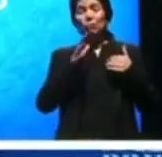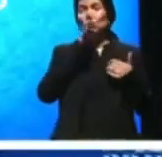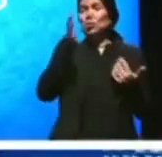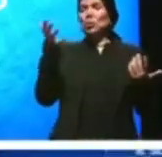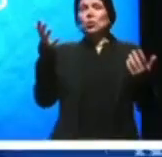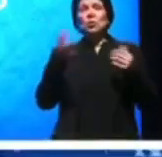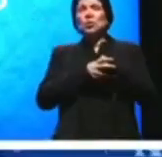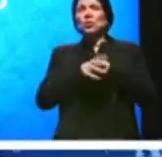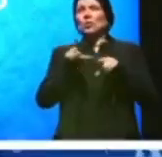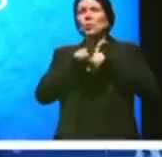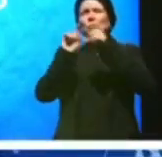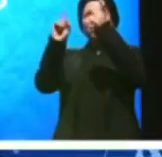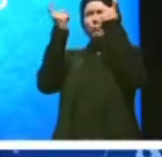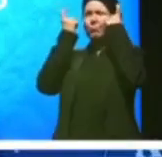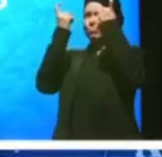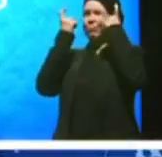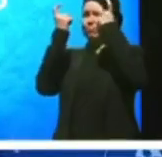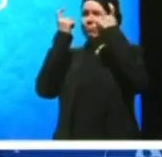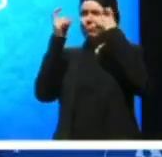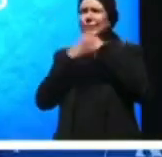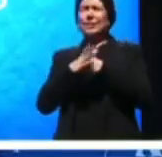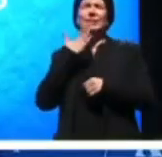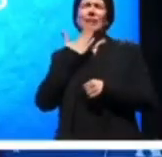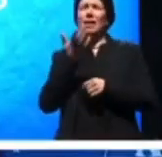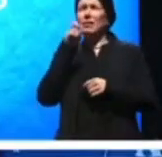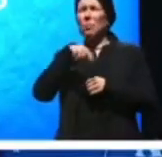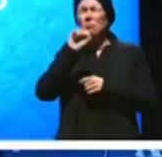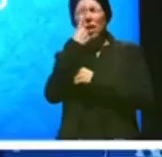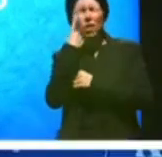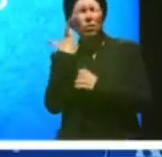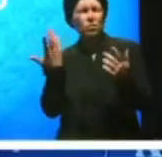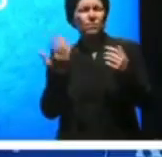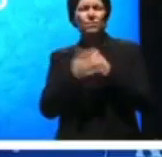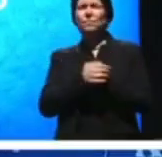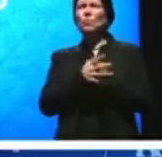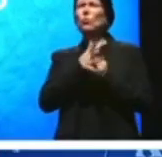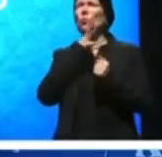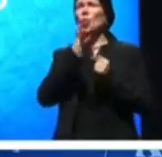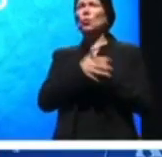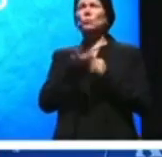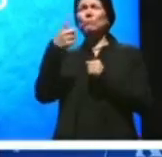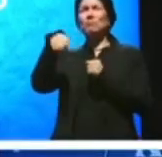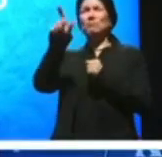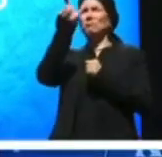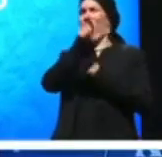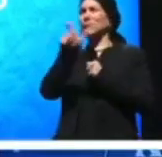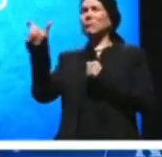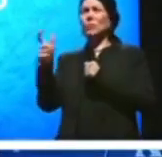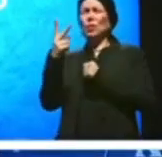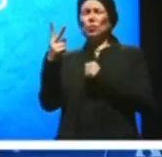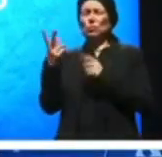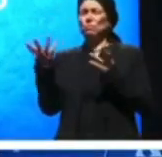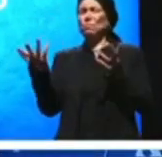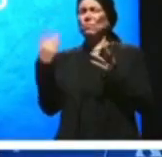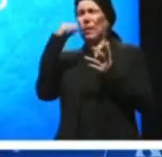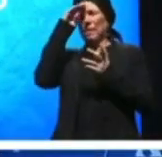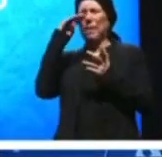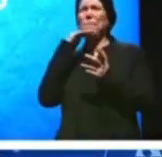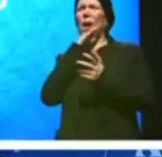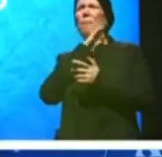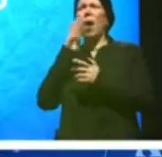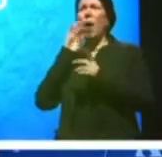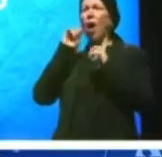por haberme enseñado mucho. Gracias sobre todo por haber sido algo más que papá y